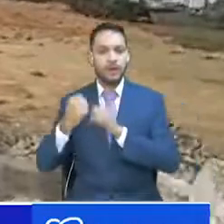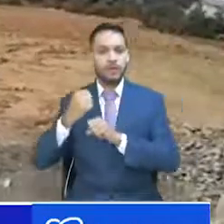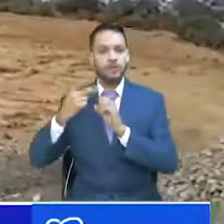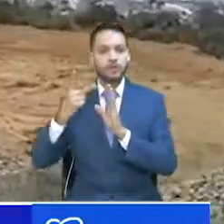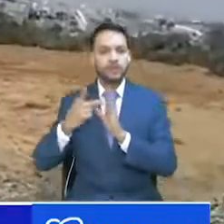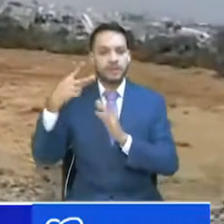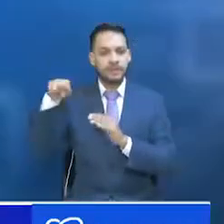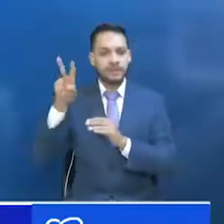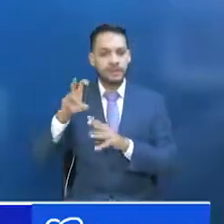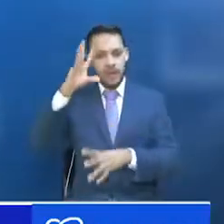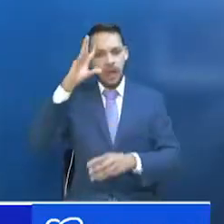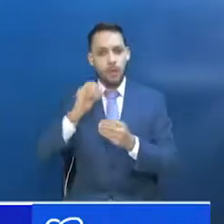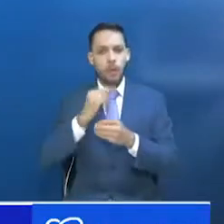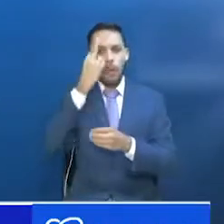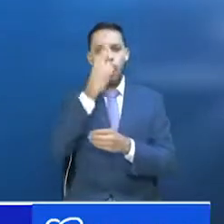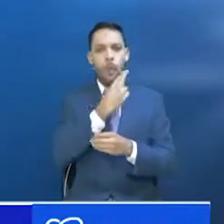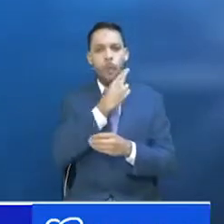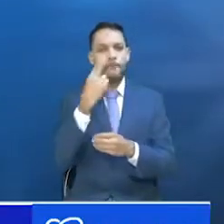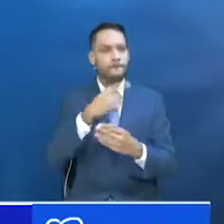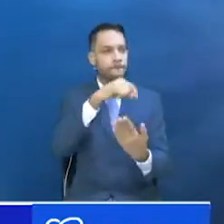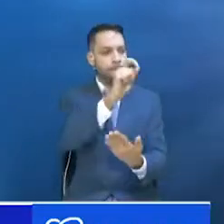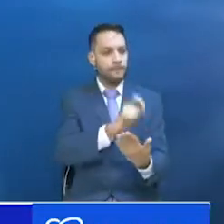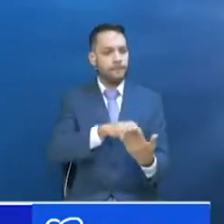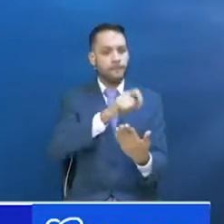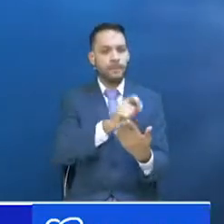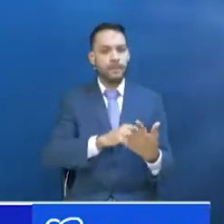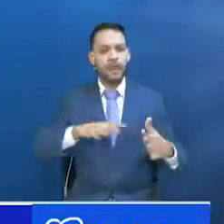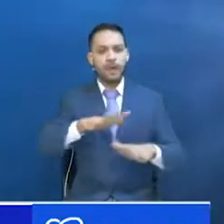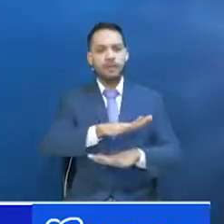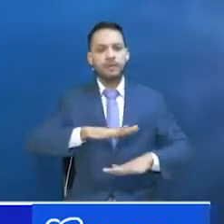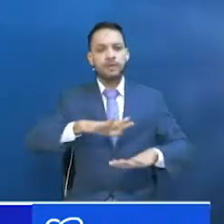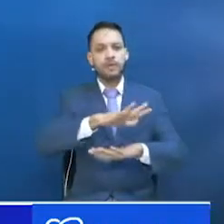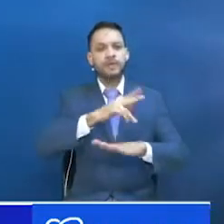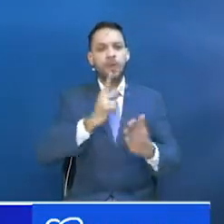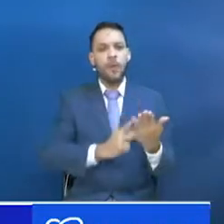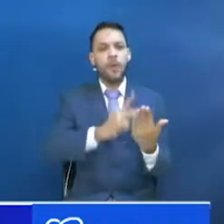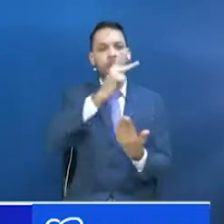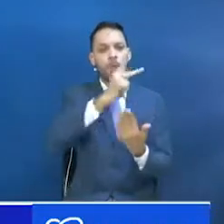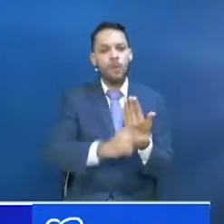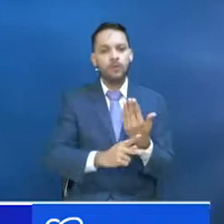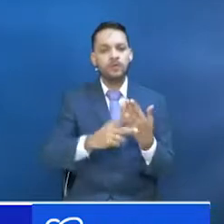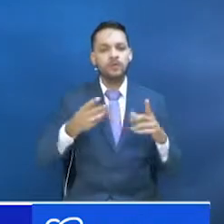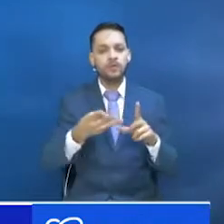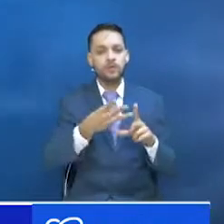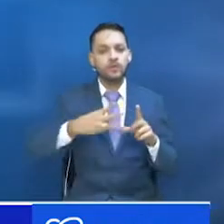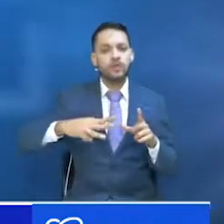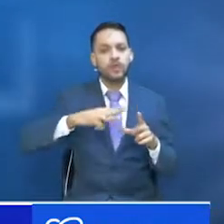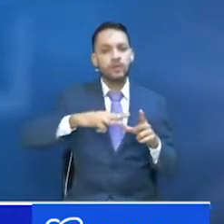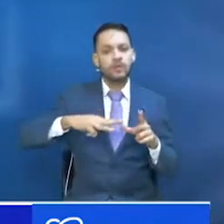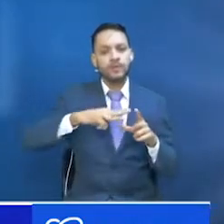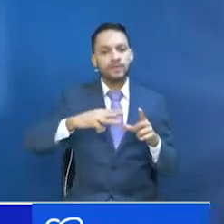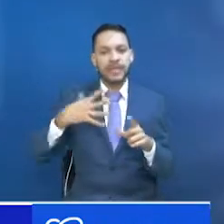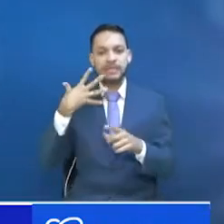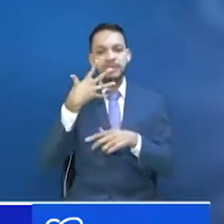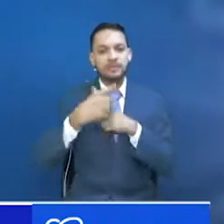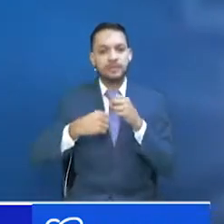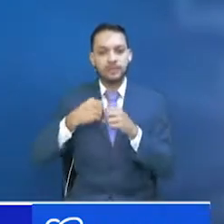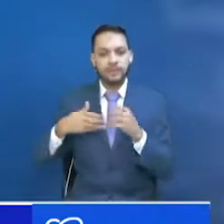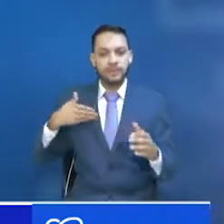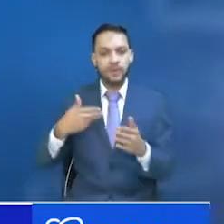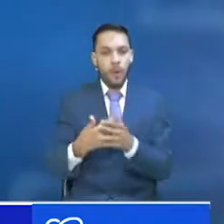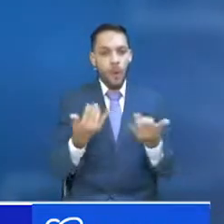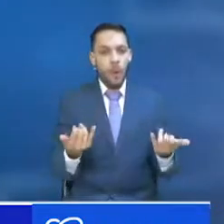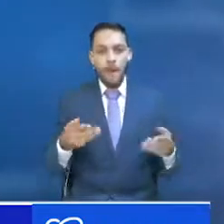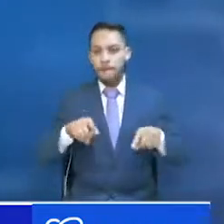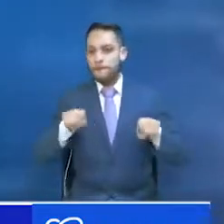promesa de compra con esta empresa para adquirir un inmueble en un proyecto que se desarrollaría en dosquebradas cinco años después la realidad es